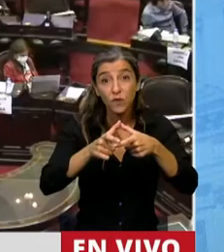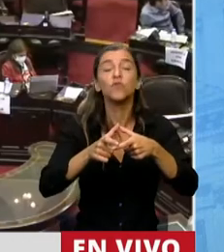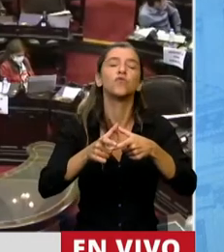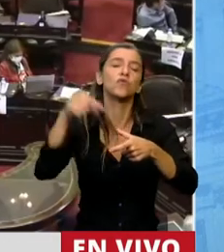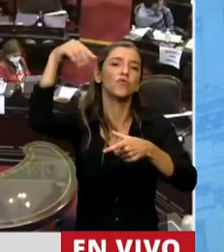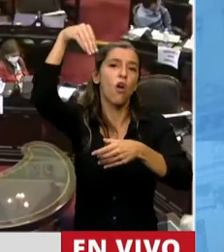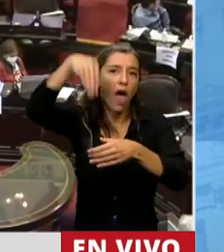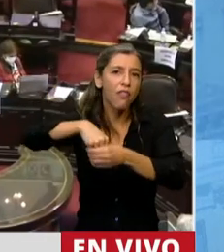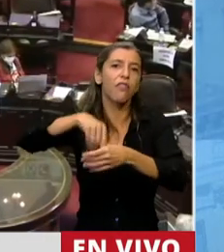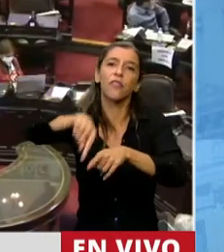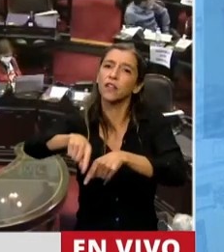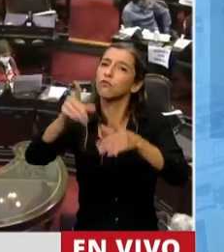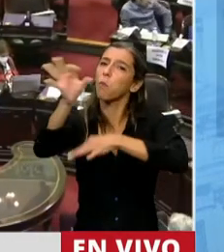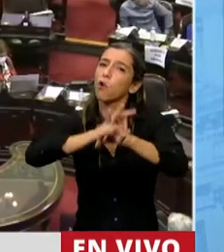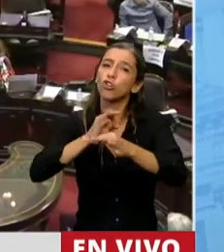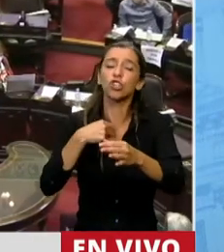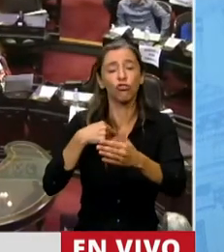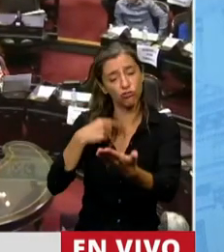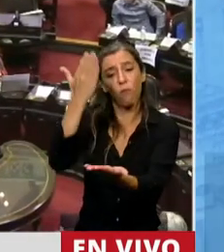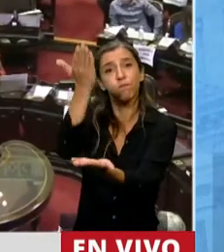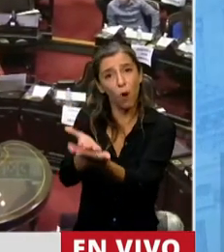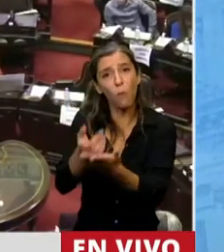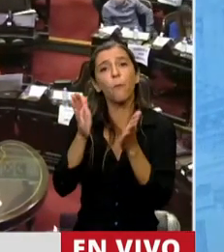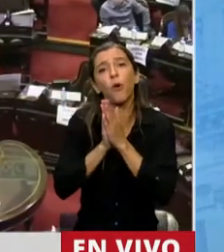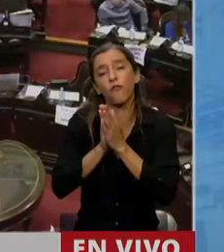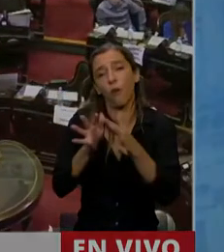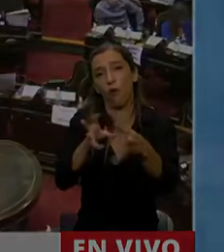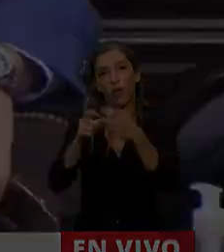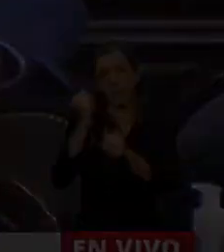aboque al tratamiento del proyecto que oportunamente presenté. Muchas gracias. Gracias, diputado Cano.